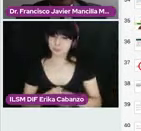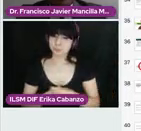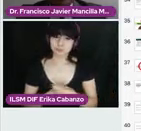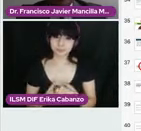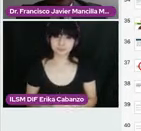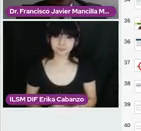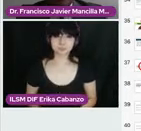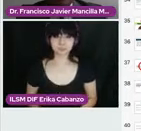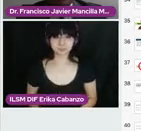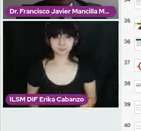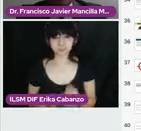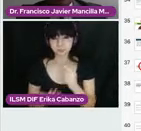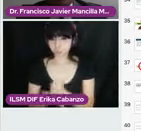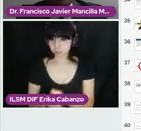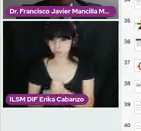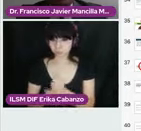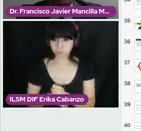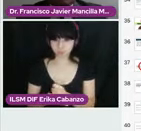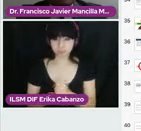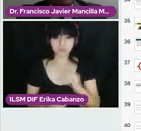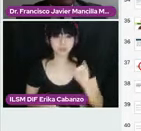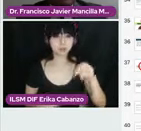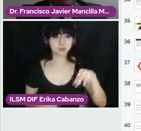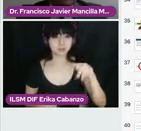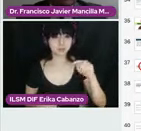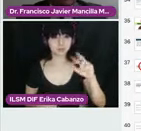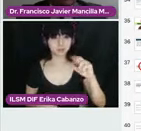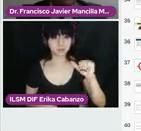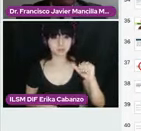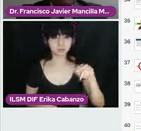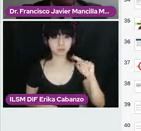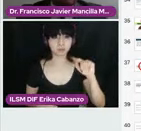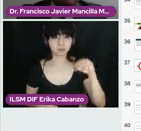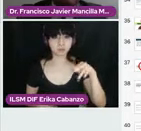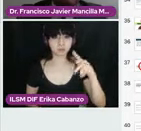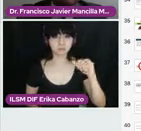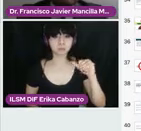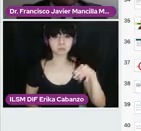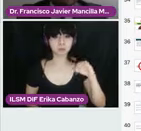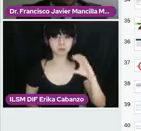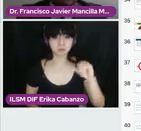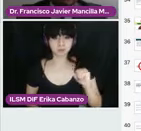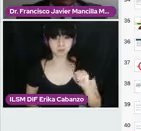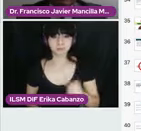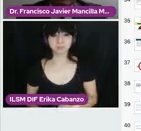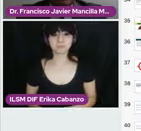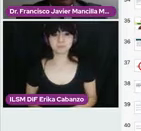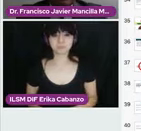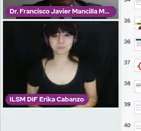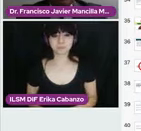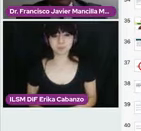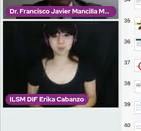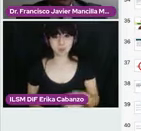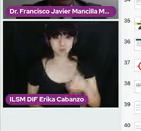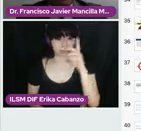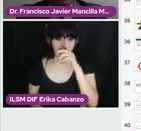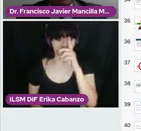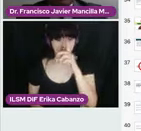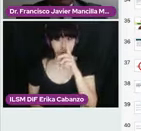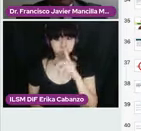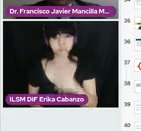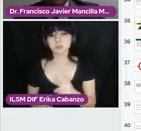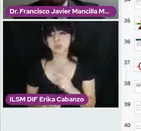intratimpánica. Hay muchos medicamentos que podemos aplicar a través del tímpano. Y aunque la última recomendación de la guía americana no recomienda la